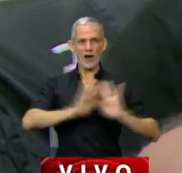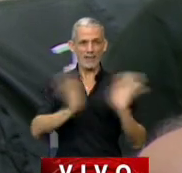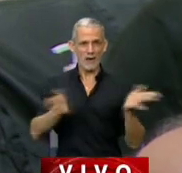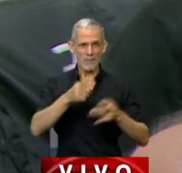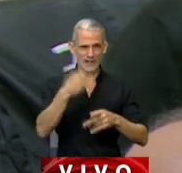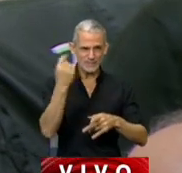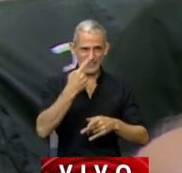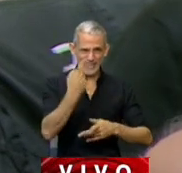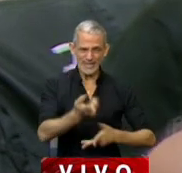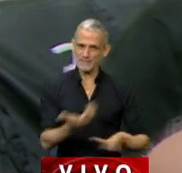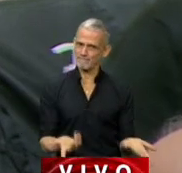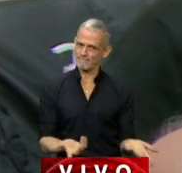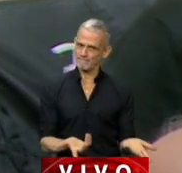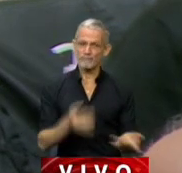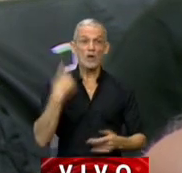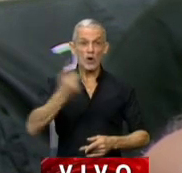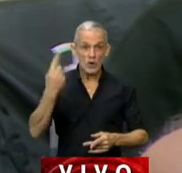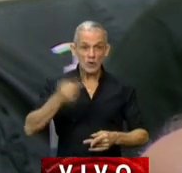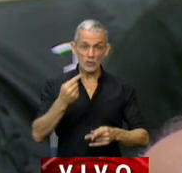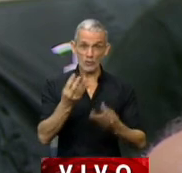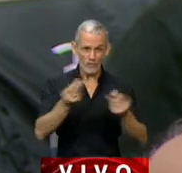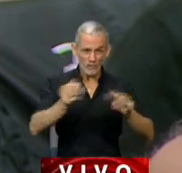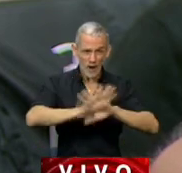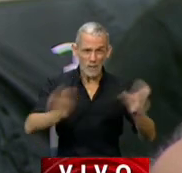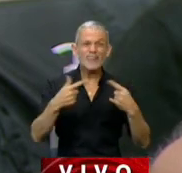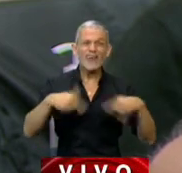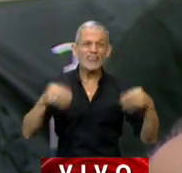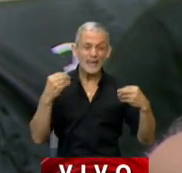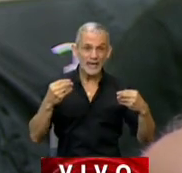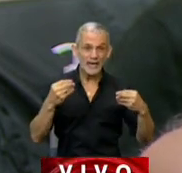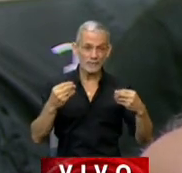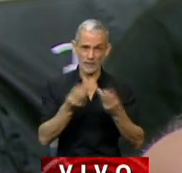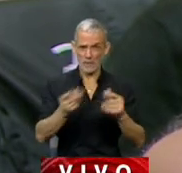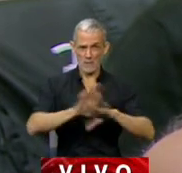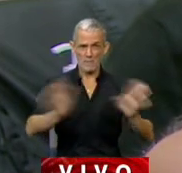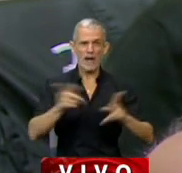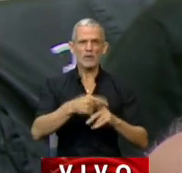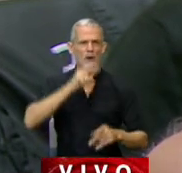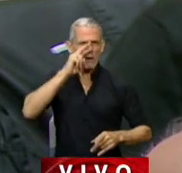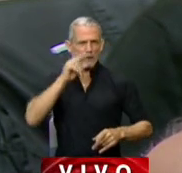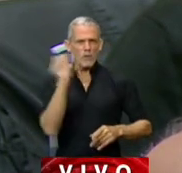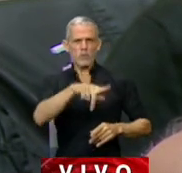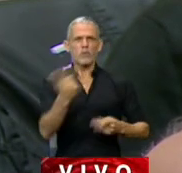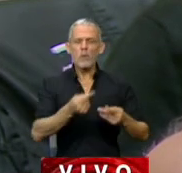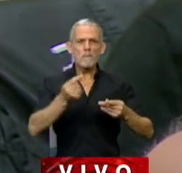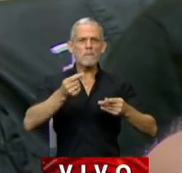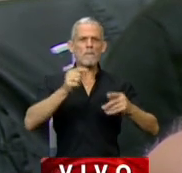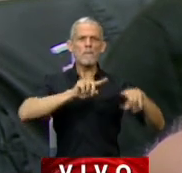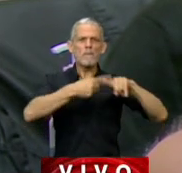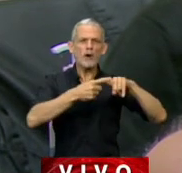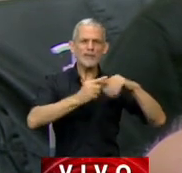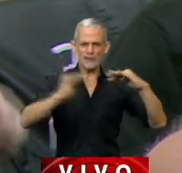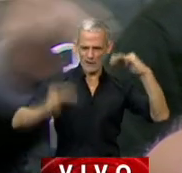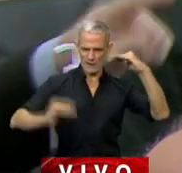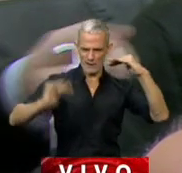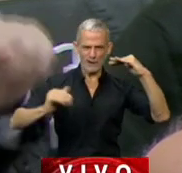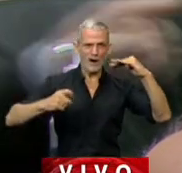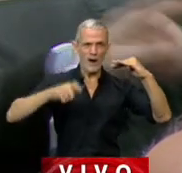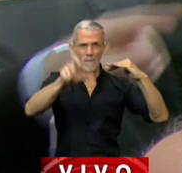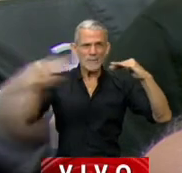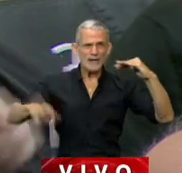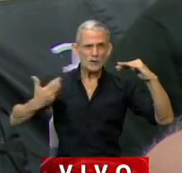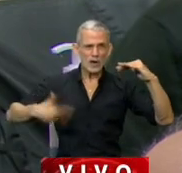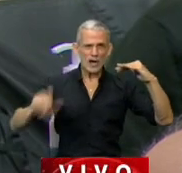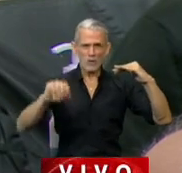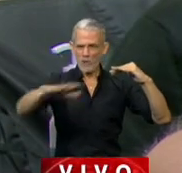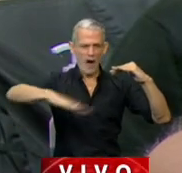lo tanto, lo que tenemos que terminar es de una vez por todas de ese privilegio de los políticos respecto de los demás, porque